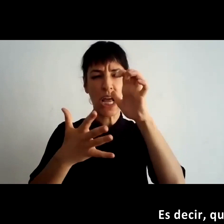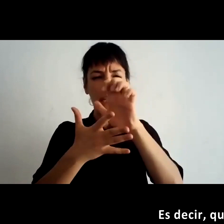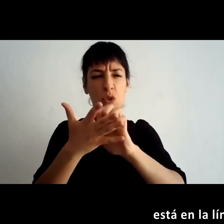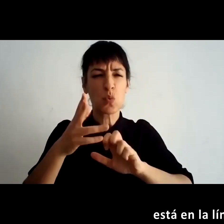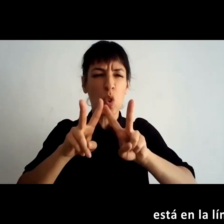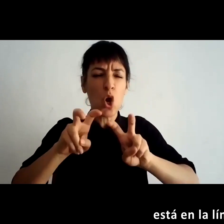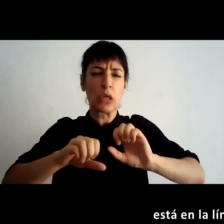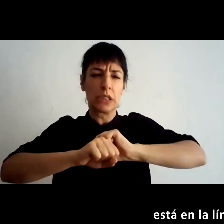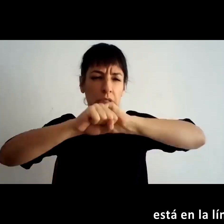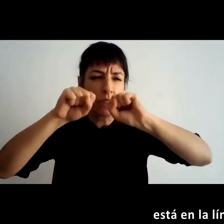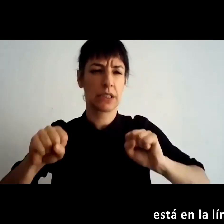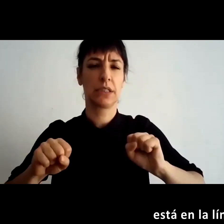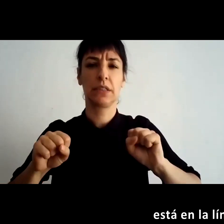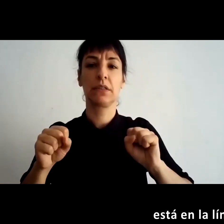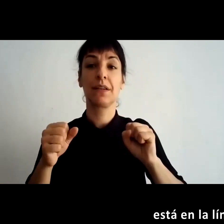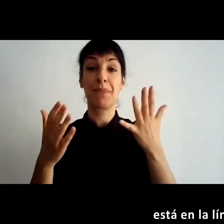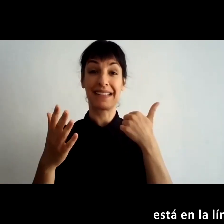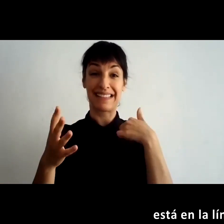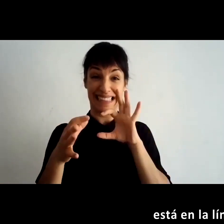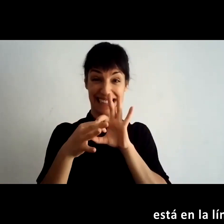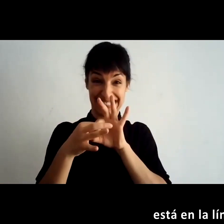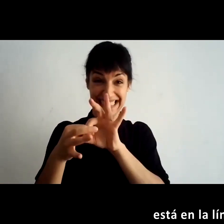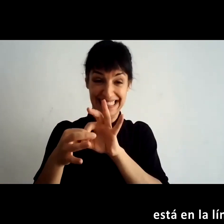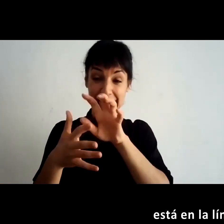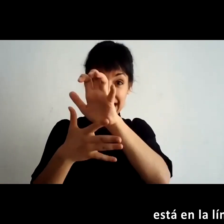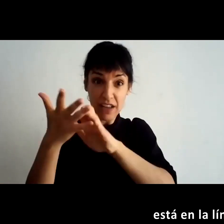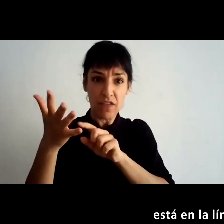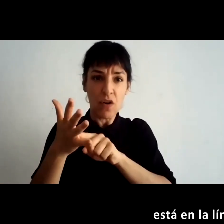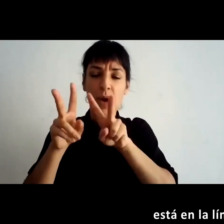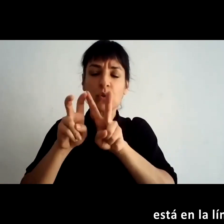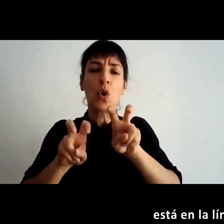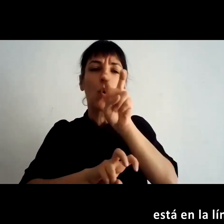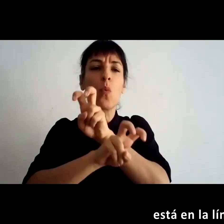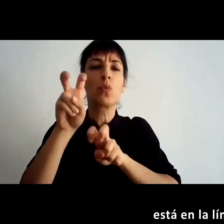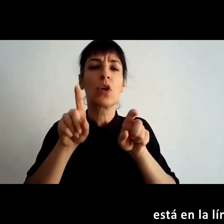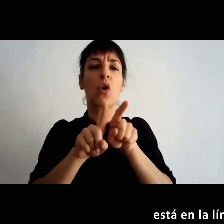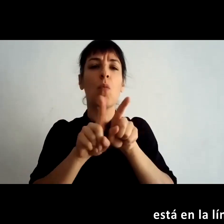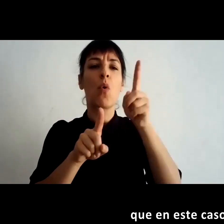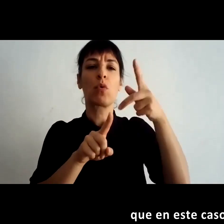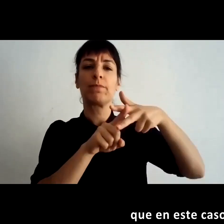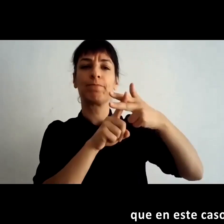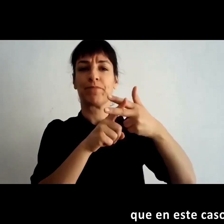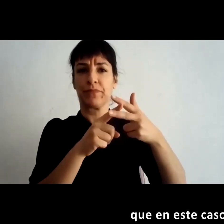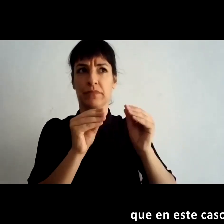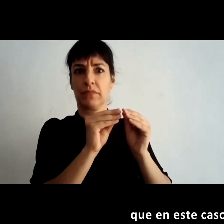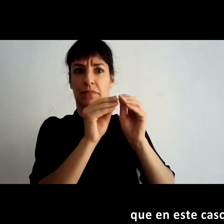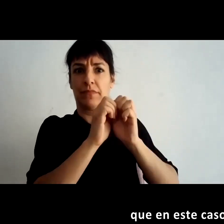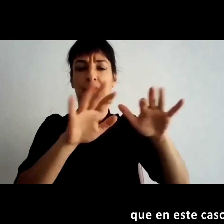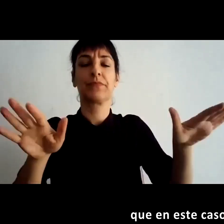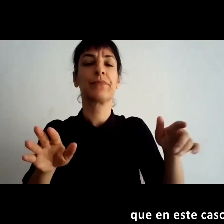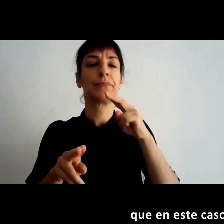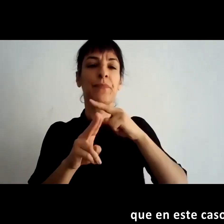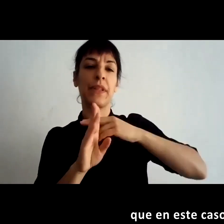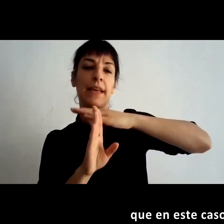está en esta línea de utilizar un instrumento estándar, que en este caso serían las escalas de vitalidad de